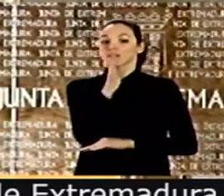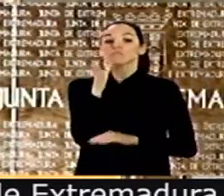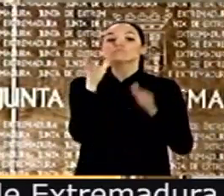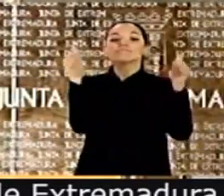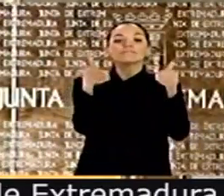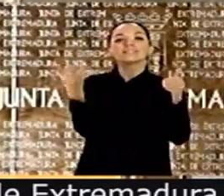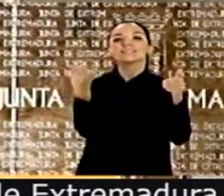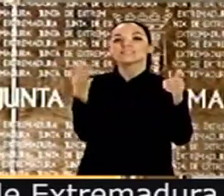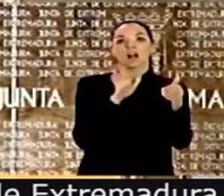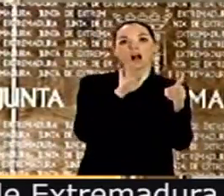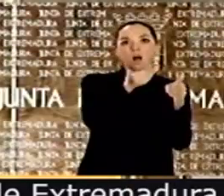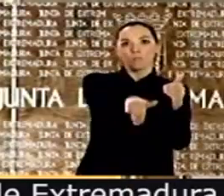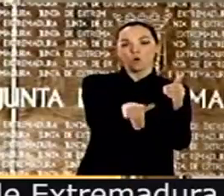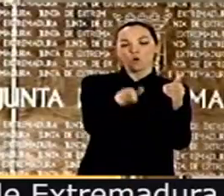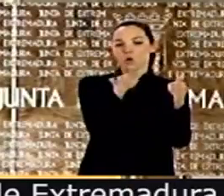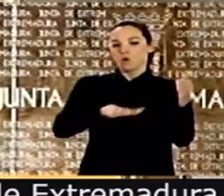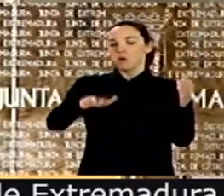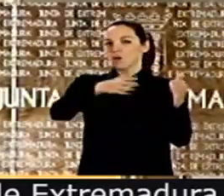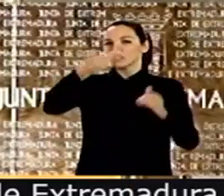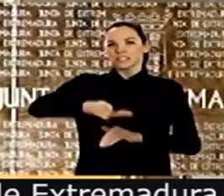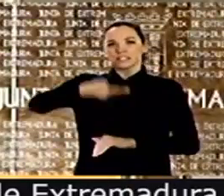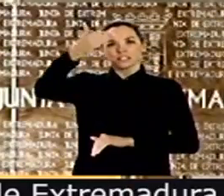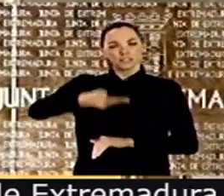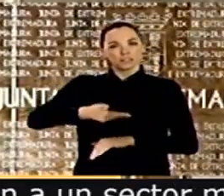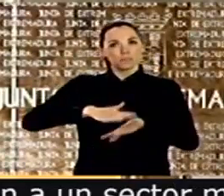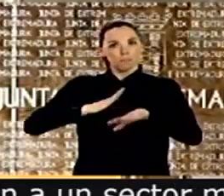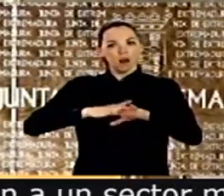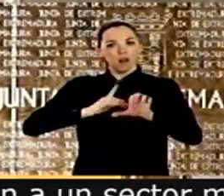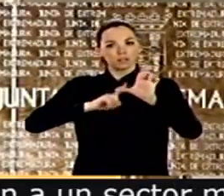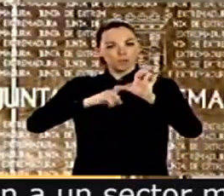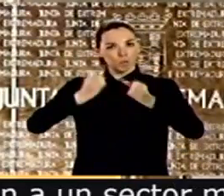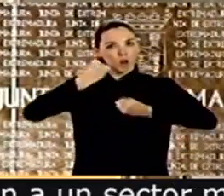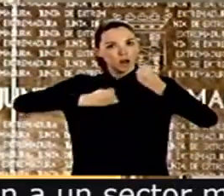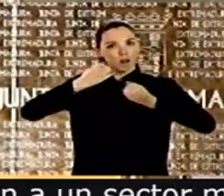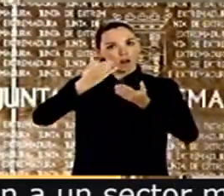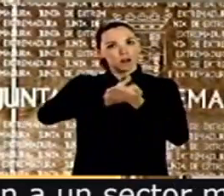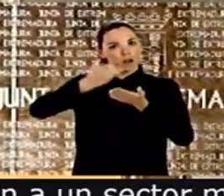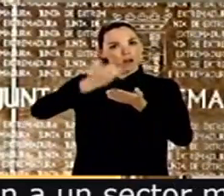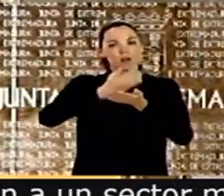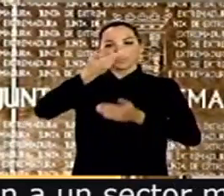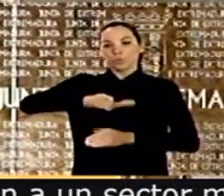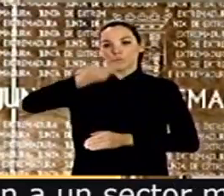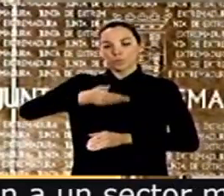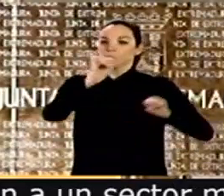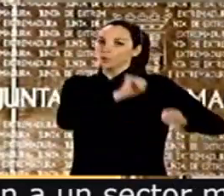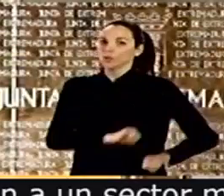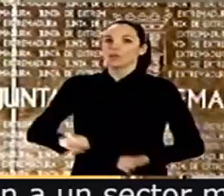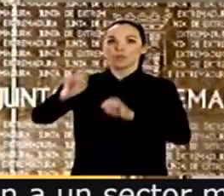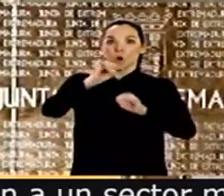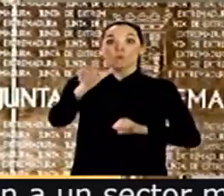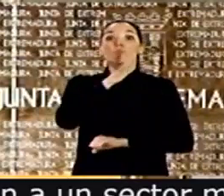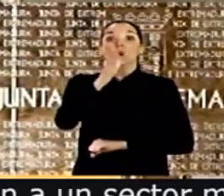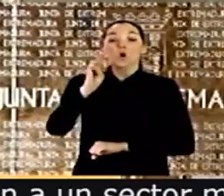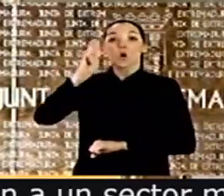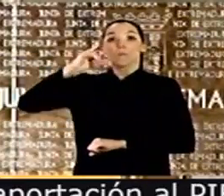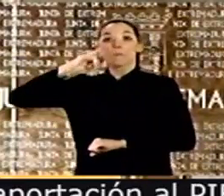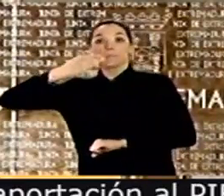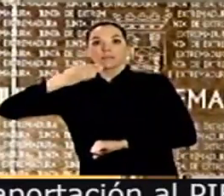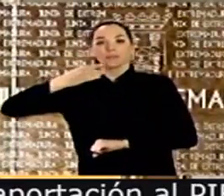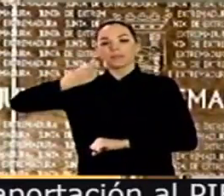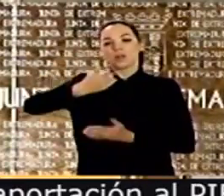protección a un sector muy importante de nuestra economía, que tiene una gran aportación al PIB y que genera también mucho